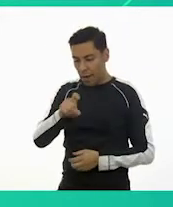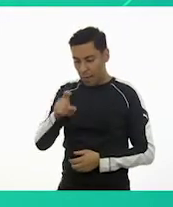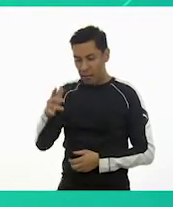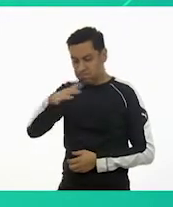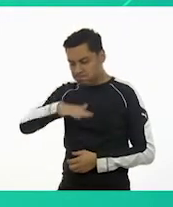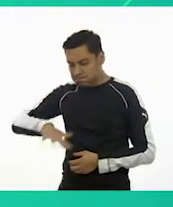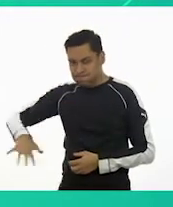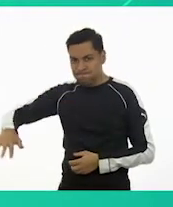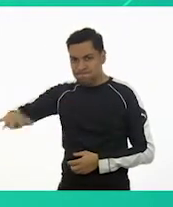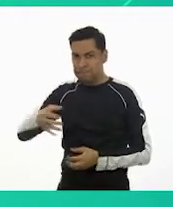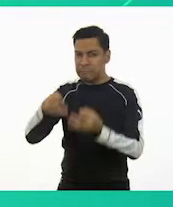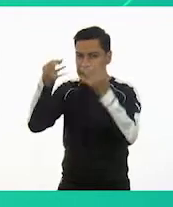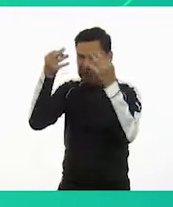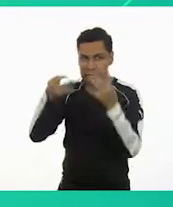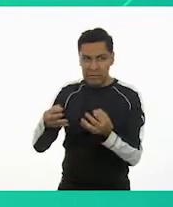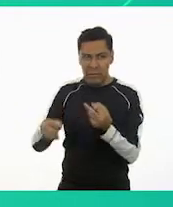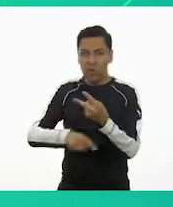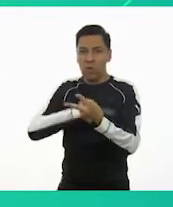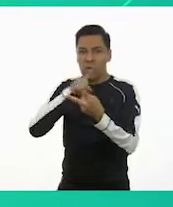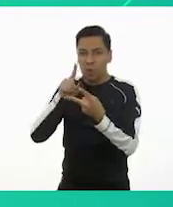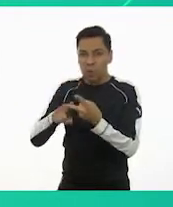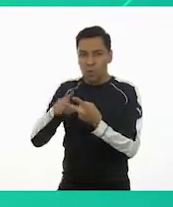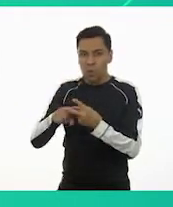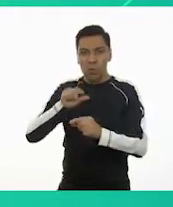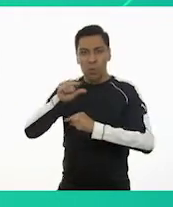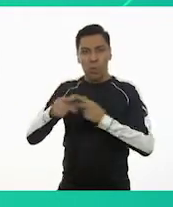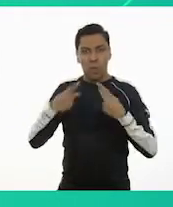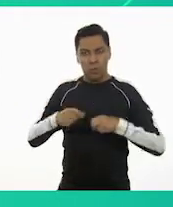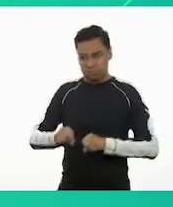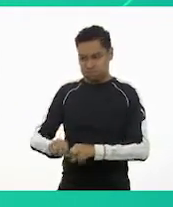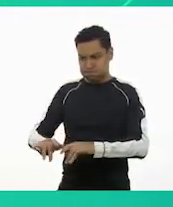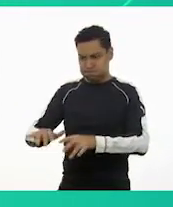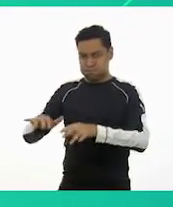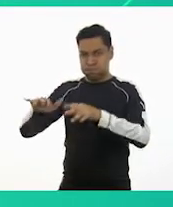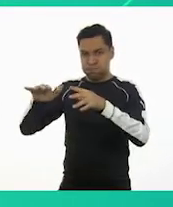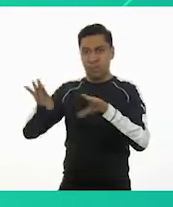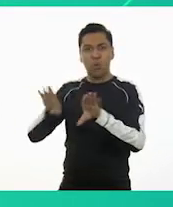especies invasoras y la creciente urbanización.